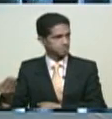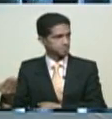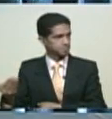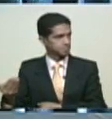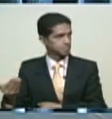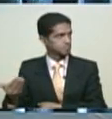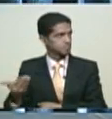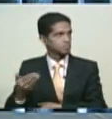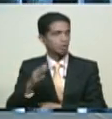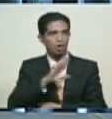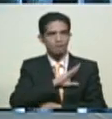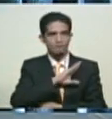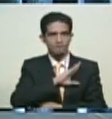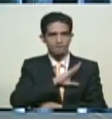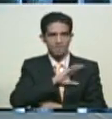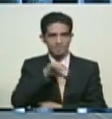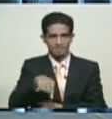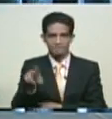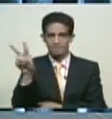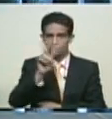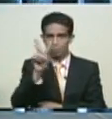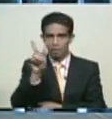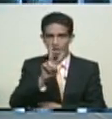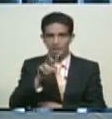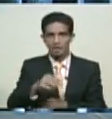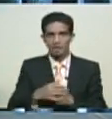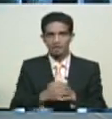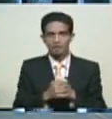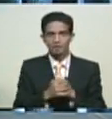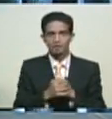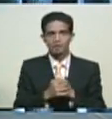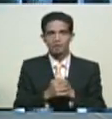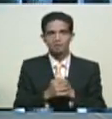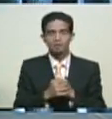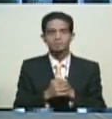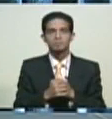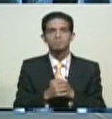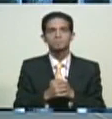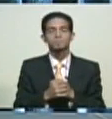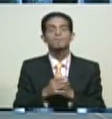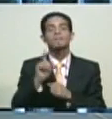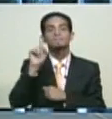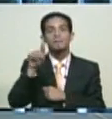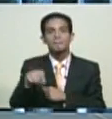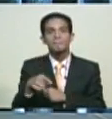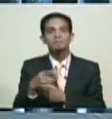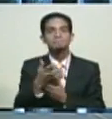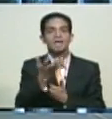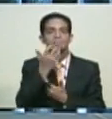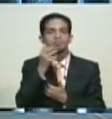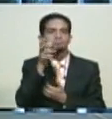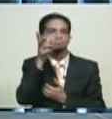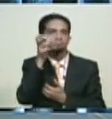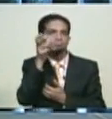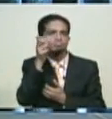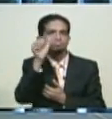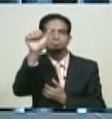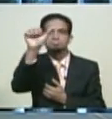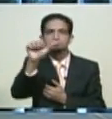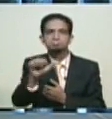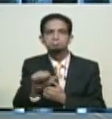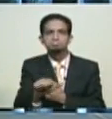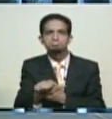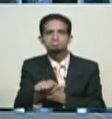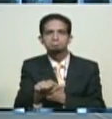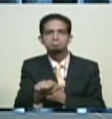venezuela pero me dicen también que podemos escuchar algunas reflexiones de el